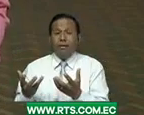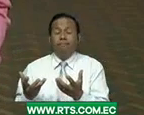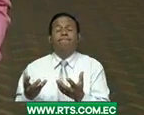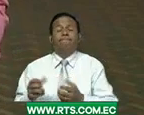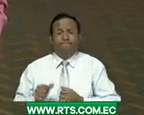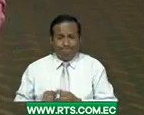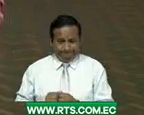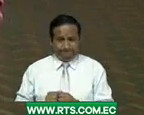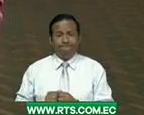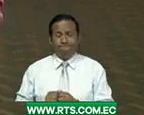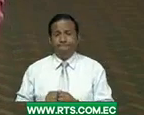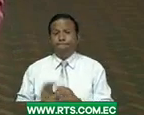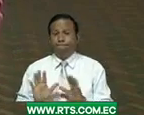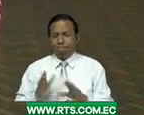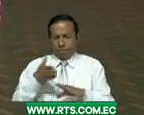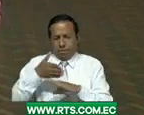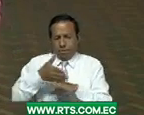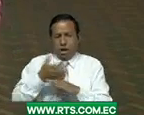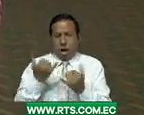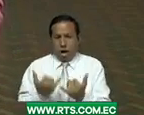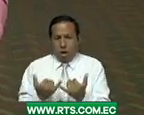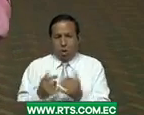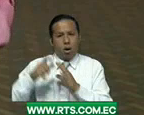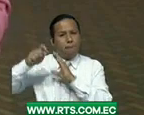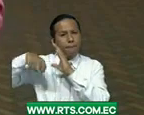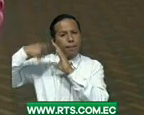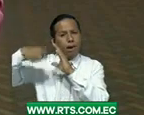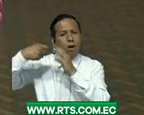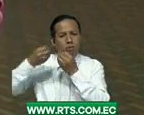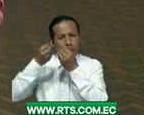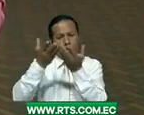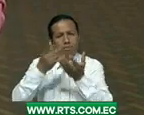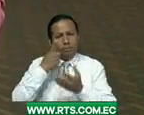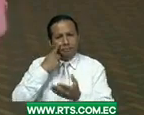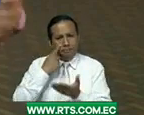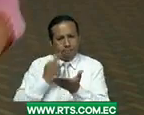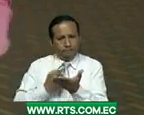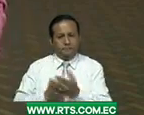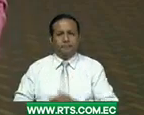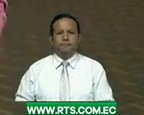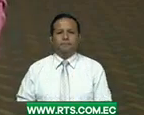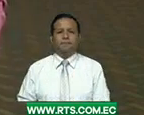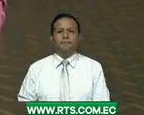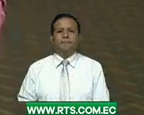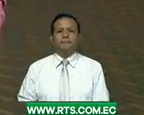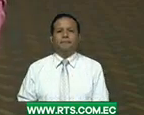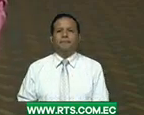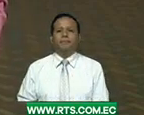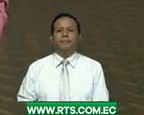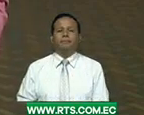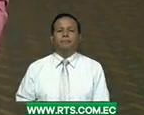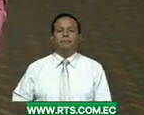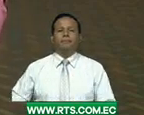la escena. Enseguida les presentamos un reportaje respecto a lo que recolectamos acá, justamente en